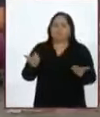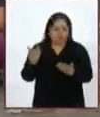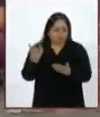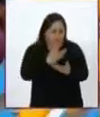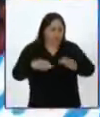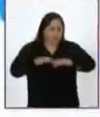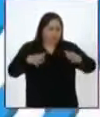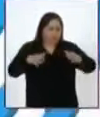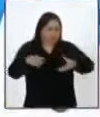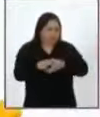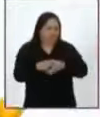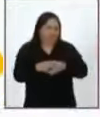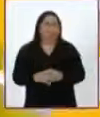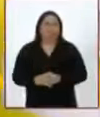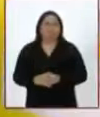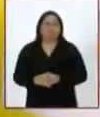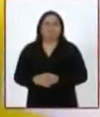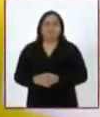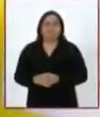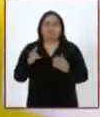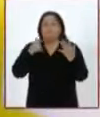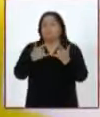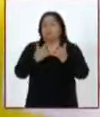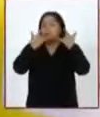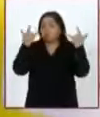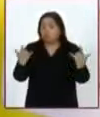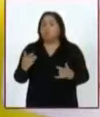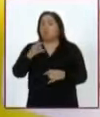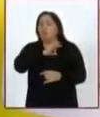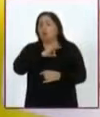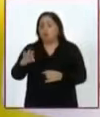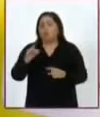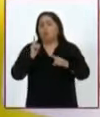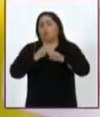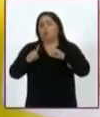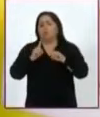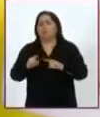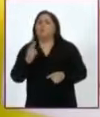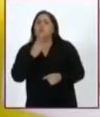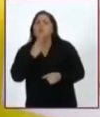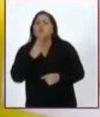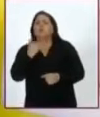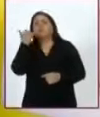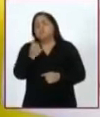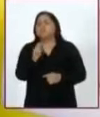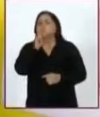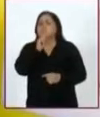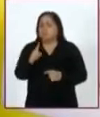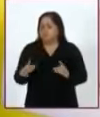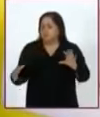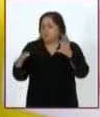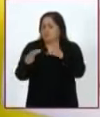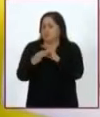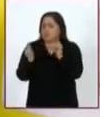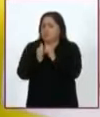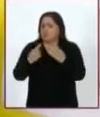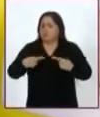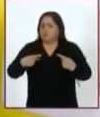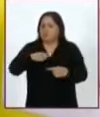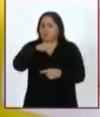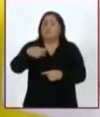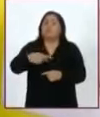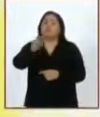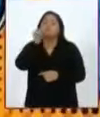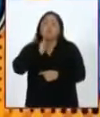la obra. ¿Y qué les... Las historietas pueden tener diferentes usos y tener una conexión con los lectores, siempre